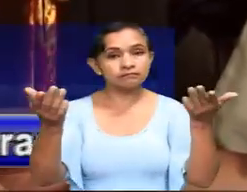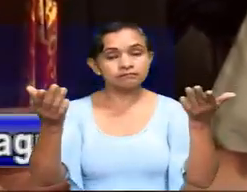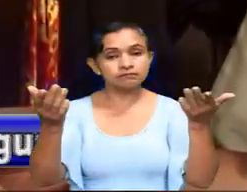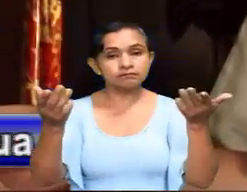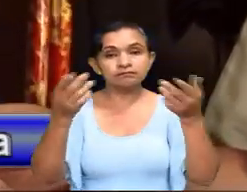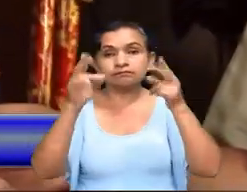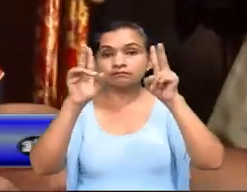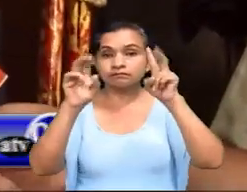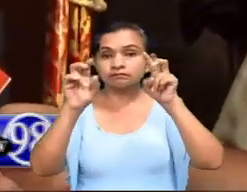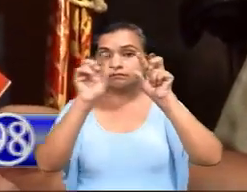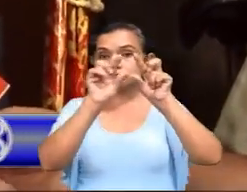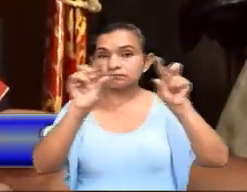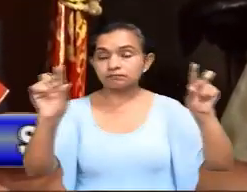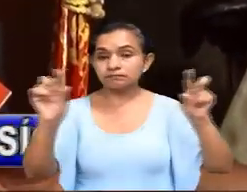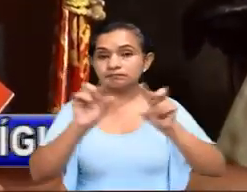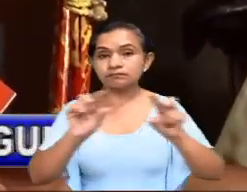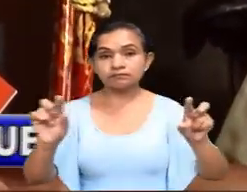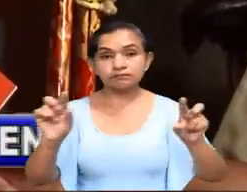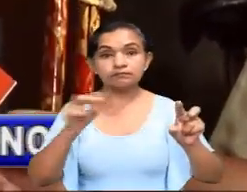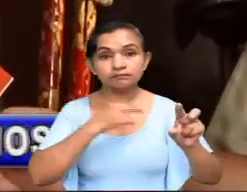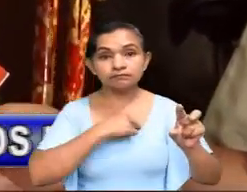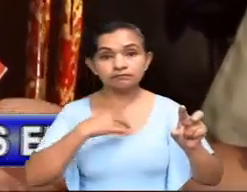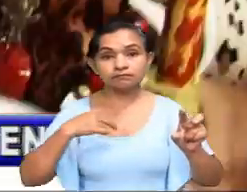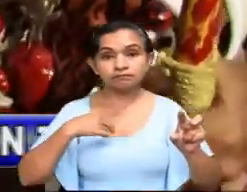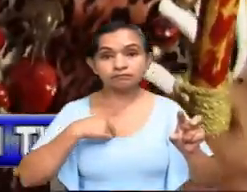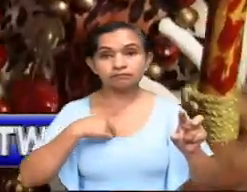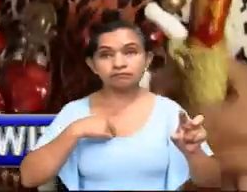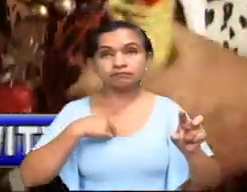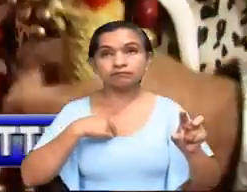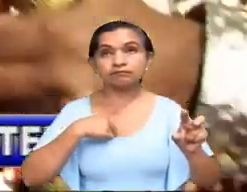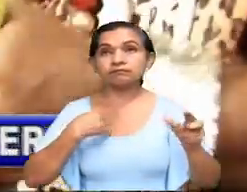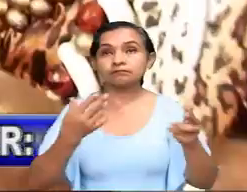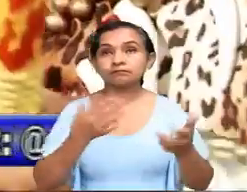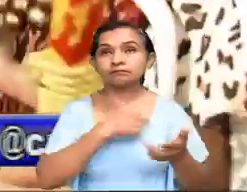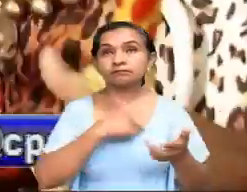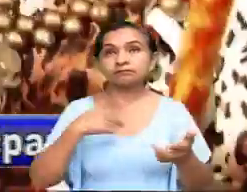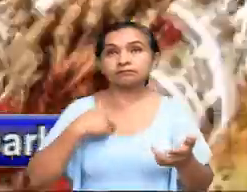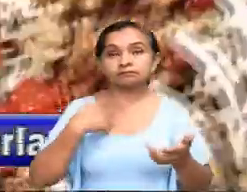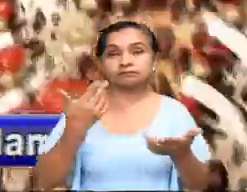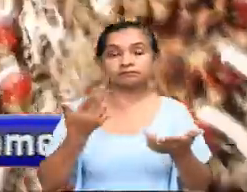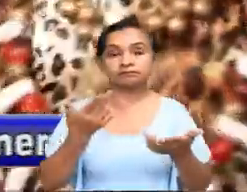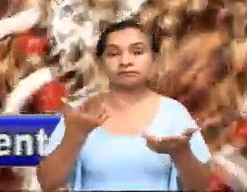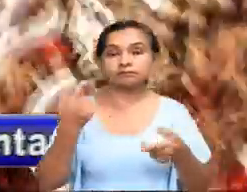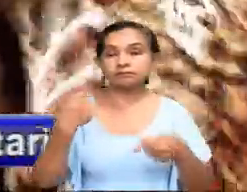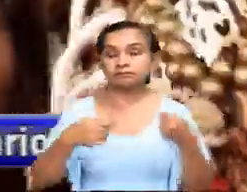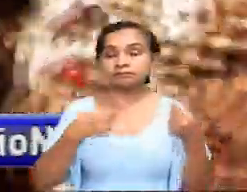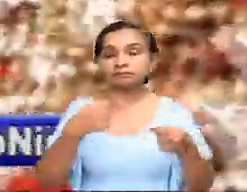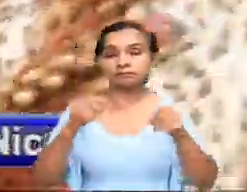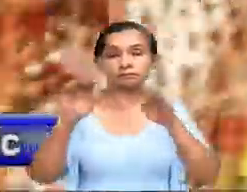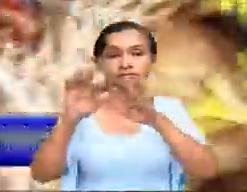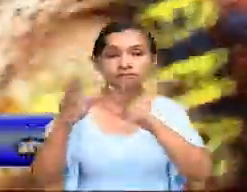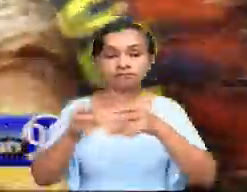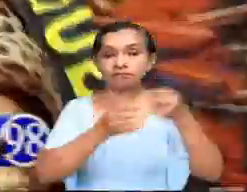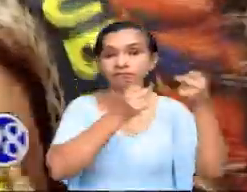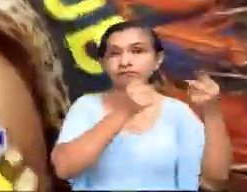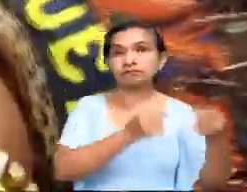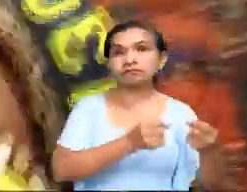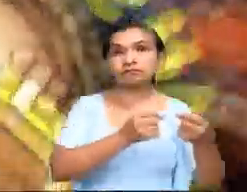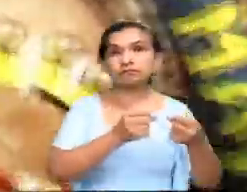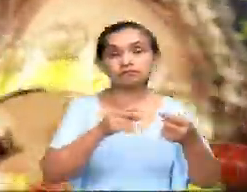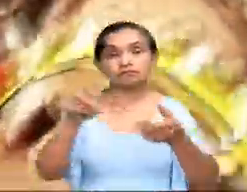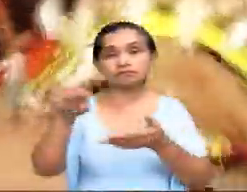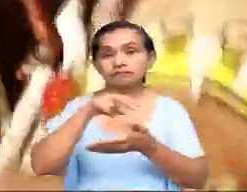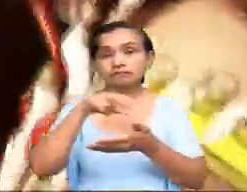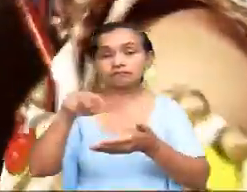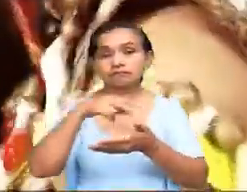emblema que es después es del patrocinio que es la alcaldía de Managua. Son de los chicheros, la alcaldesa y el cacique mayor,